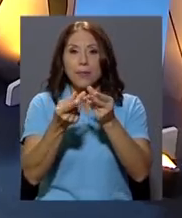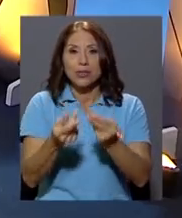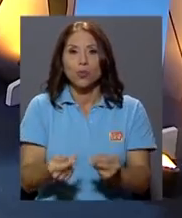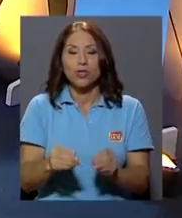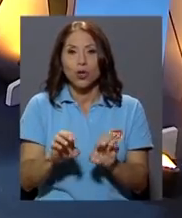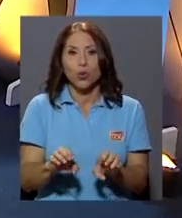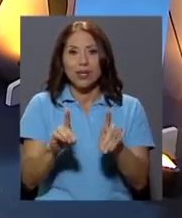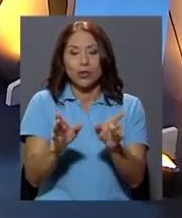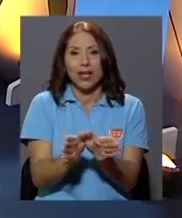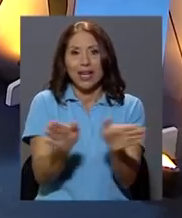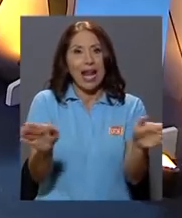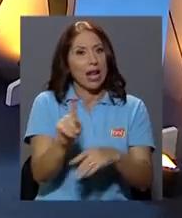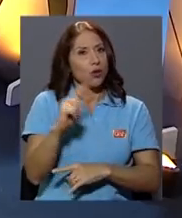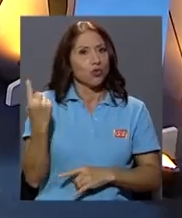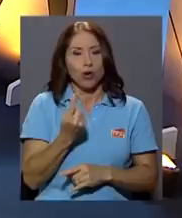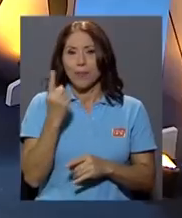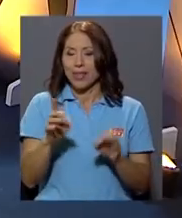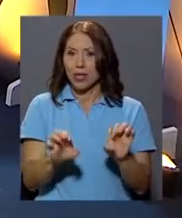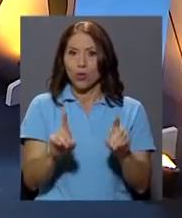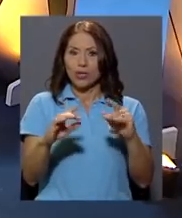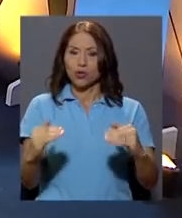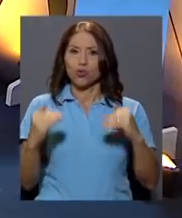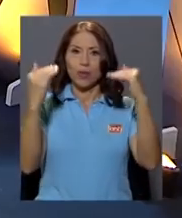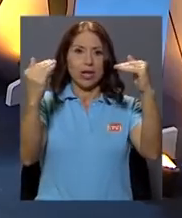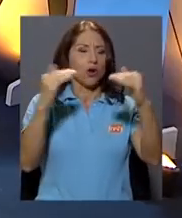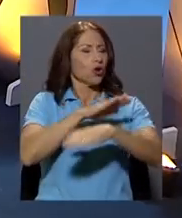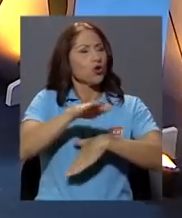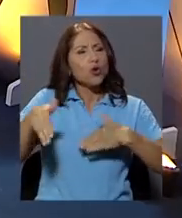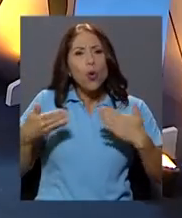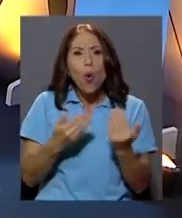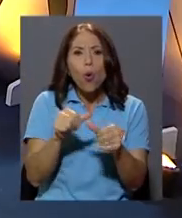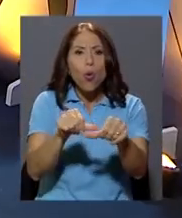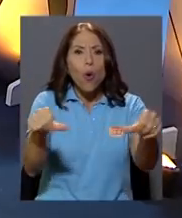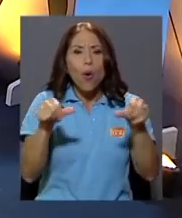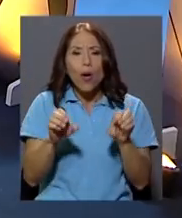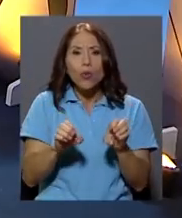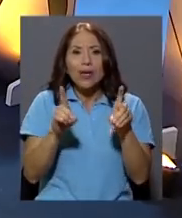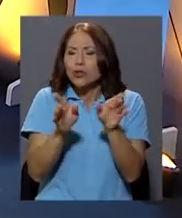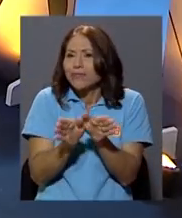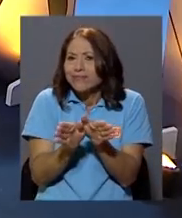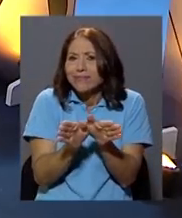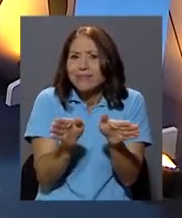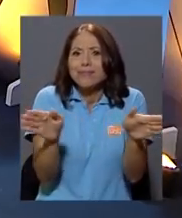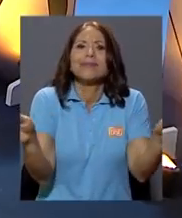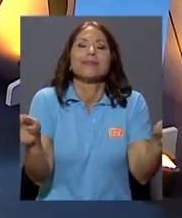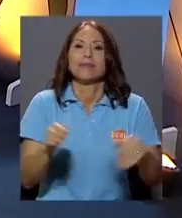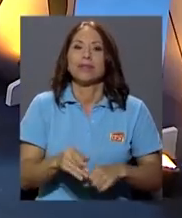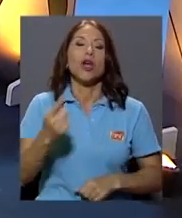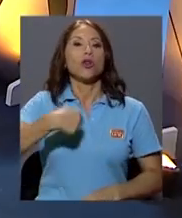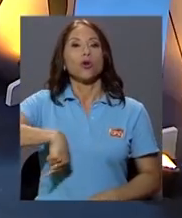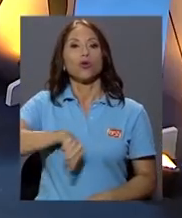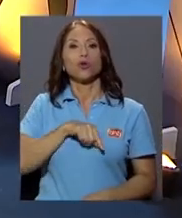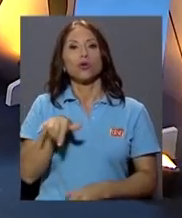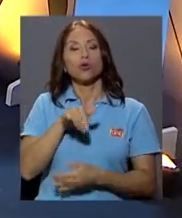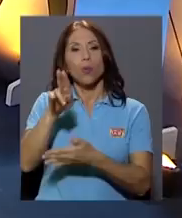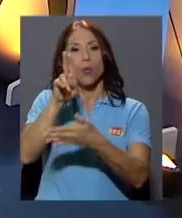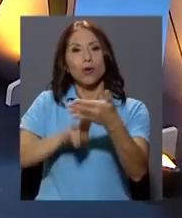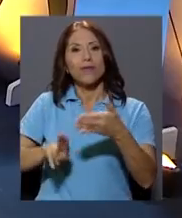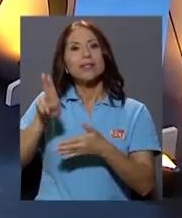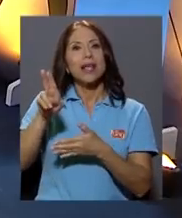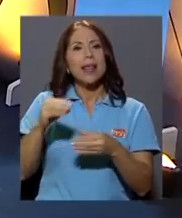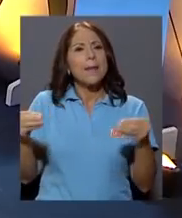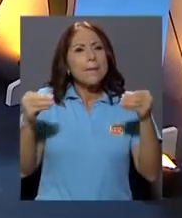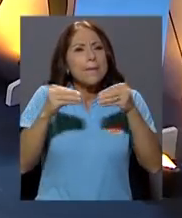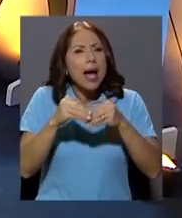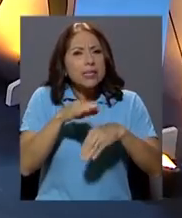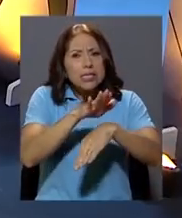presupuesto de educación en general, no solo educación superior, sino todo el sector de educación. Y es de los elementos que nosotros como universidad